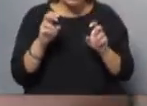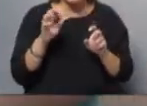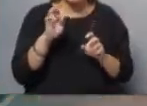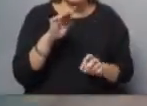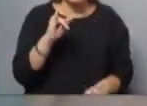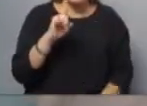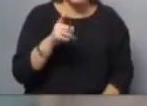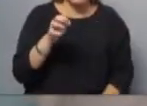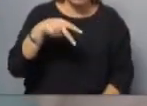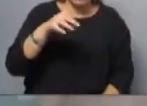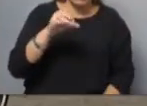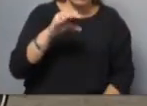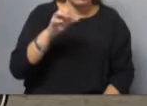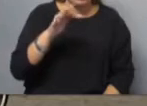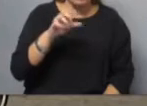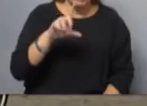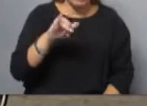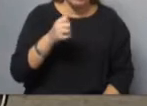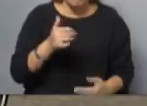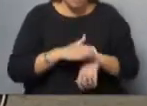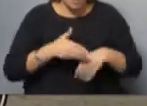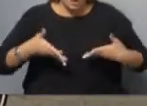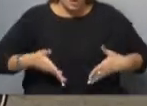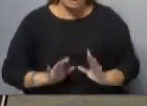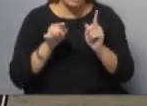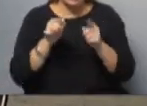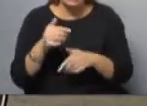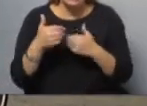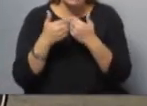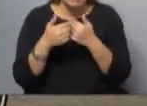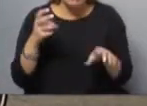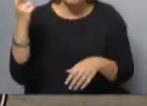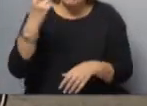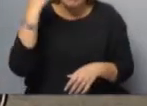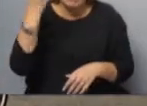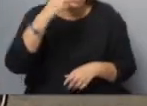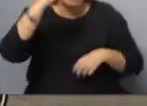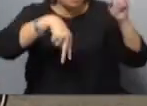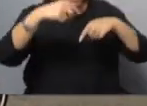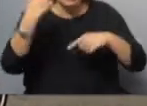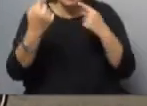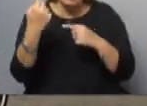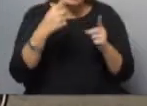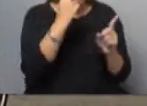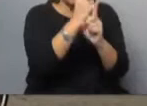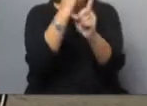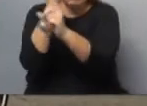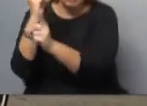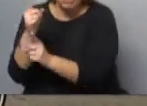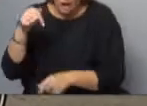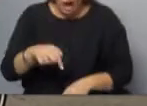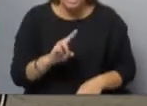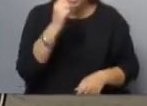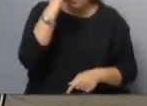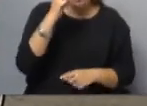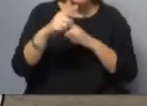trigonocefalia cuando nació. Y de ahí empezamos a buscar distintas opiniones, primero acá en Uruguay, y